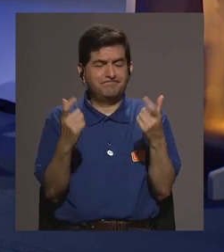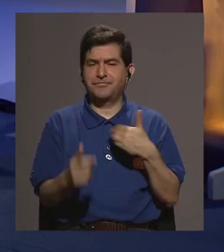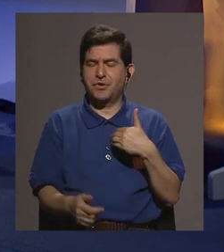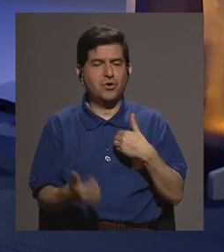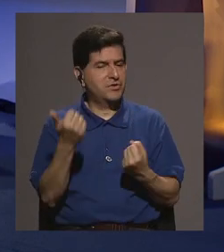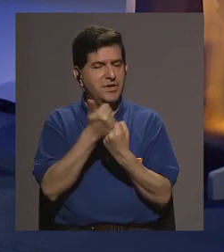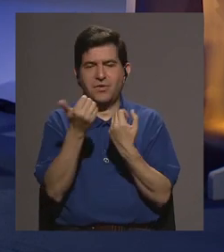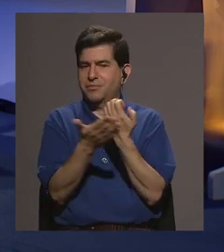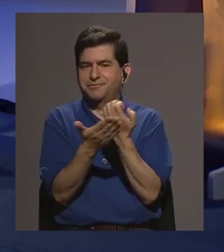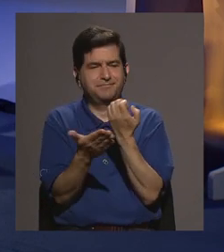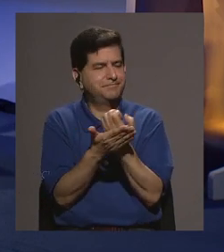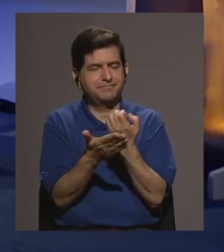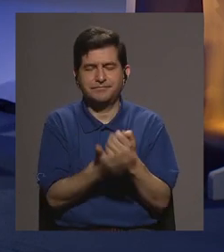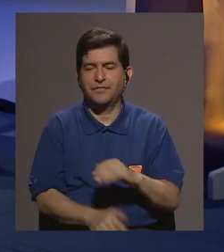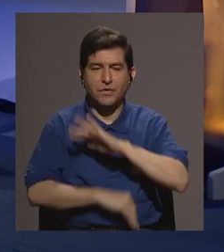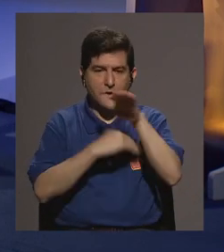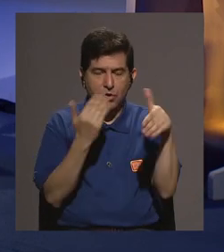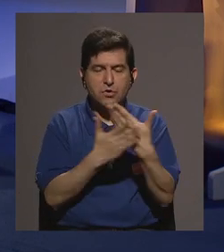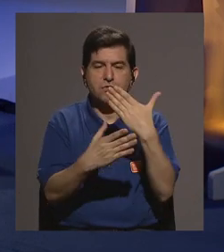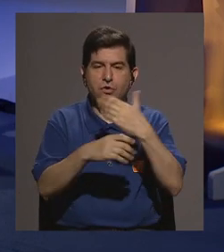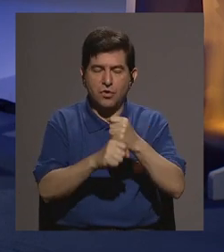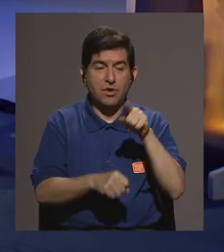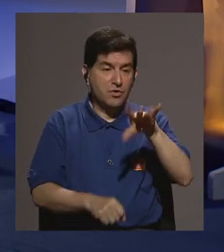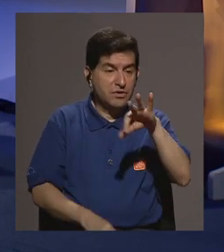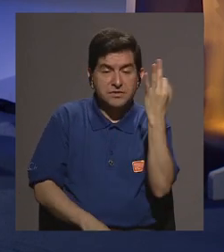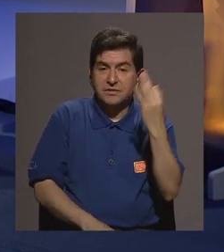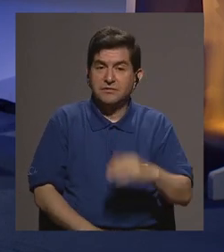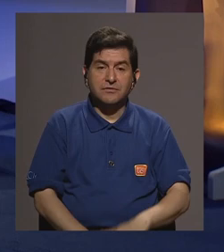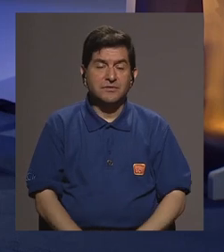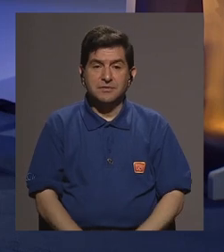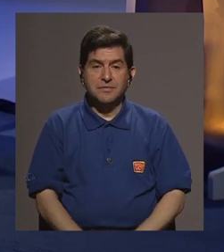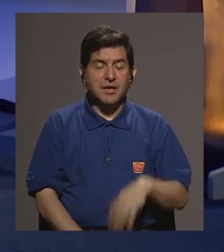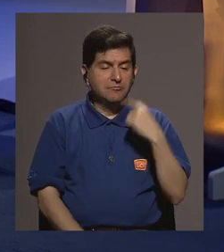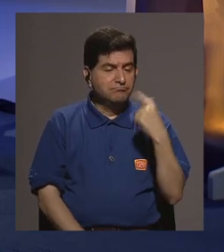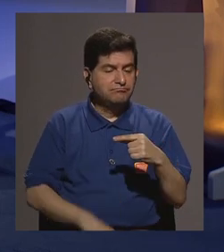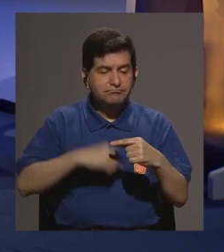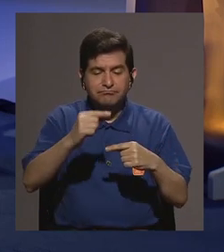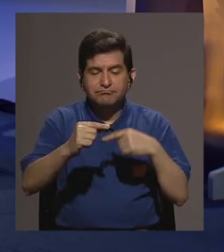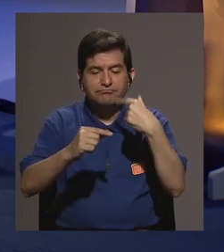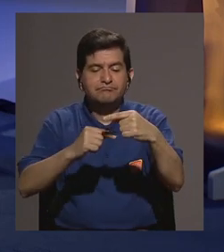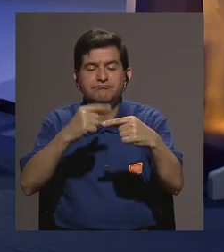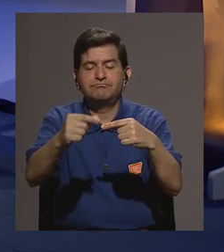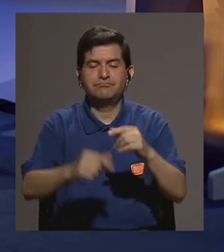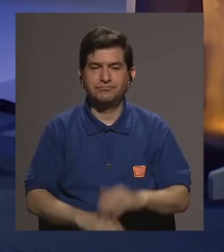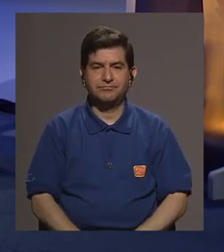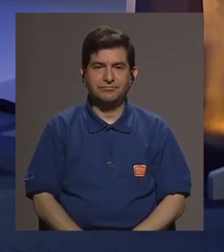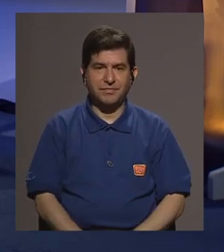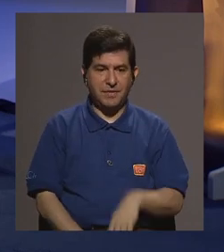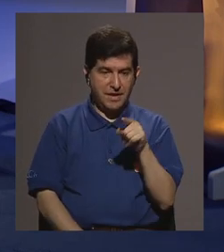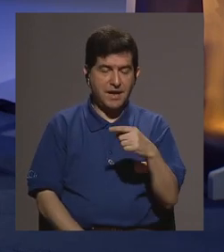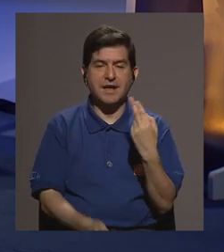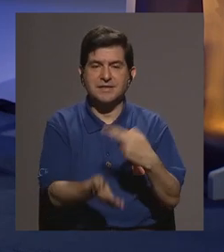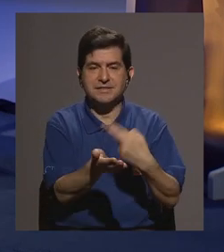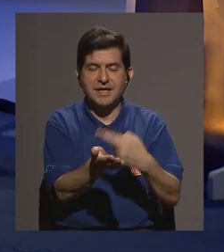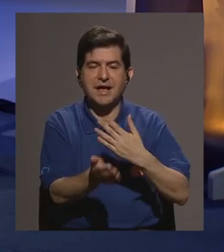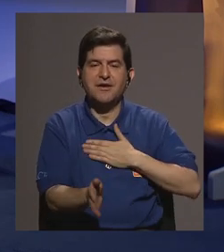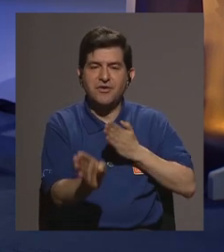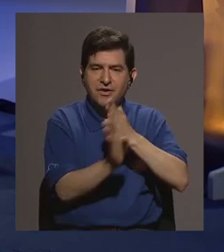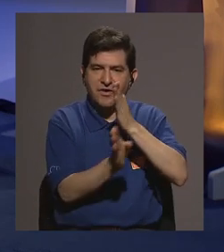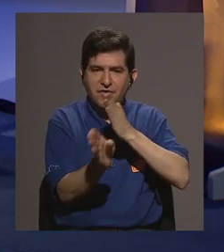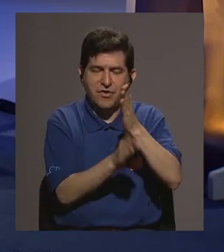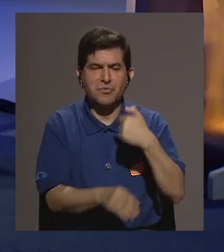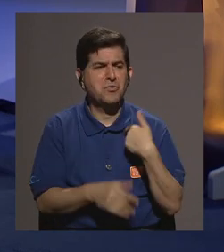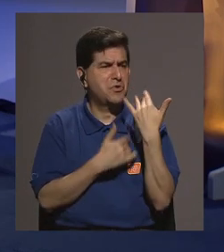capital no tengo patrocinadores todo lo hago exactamente así y poco a poquito y ese es el ritmo